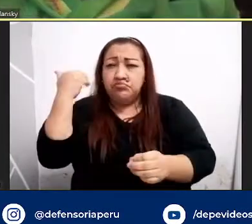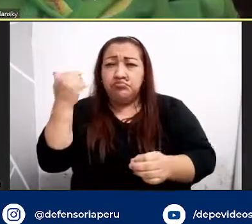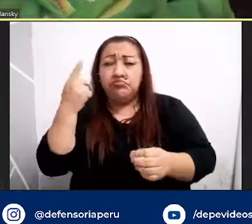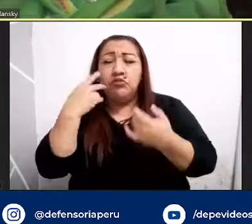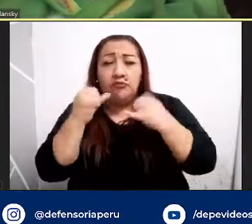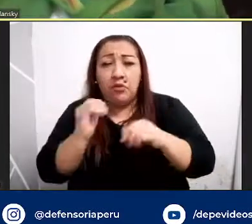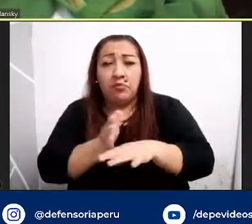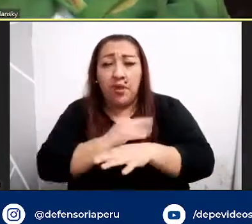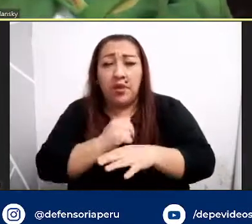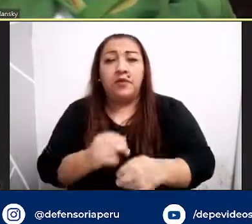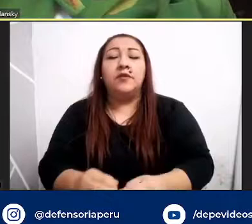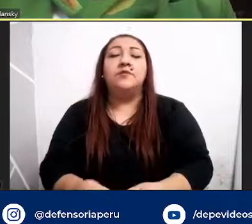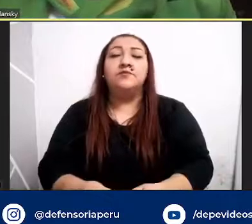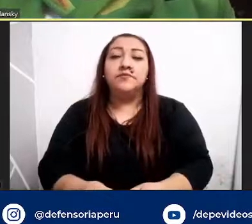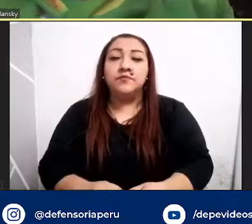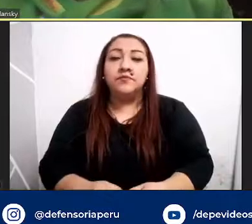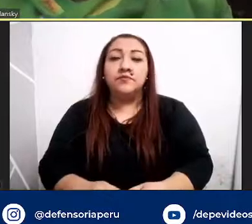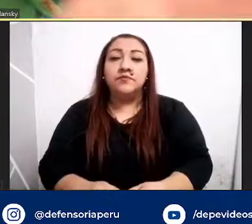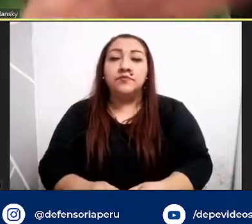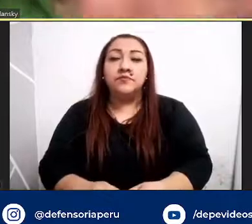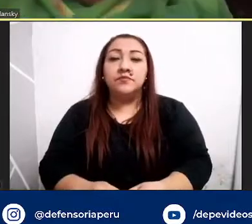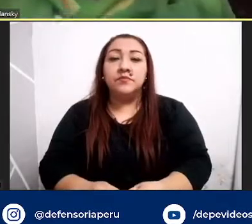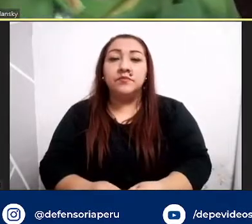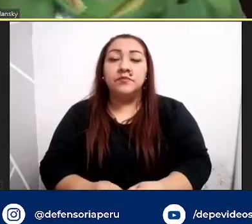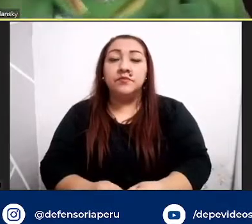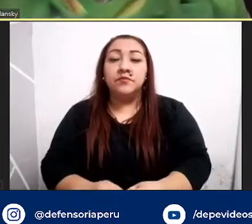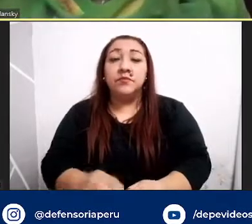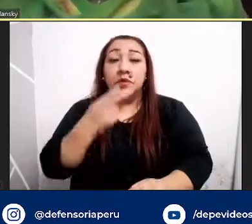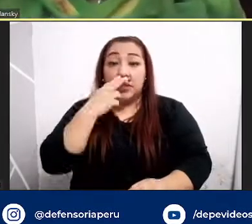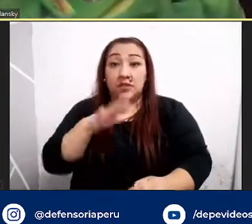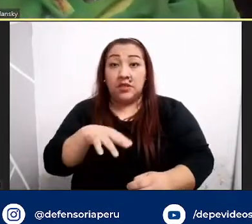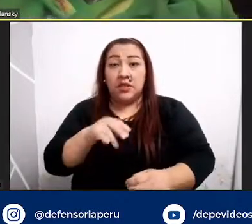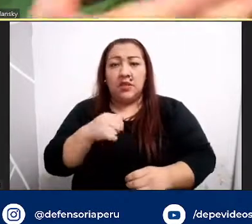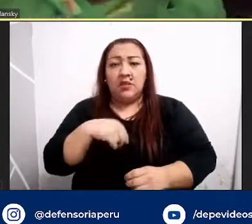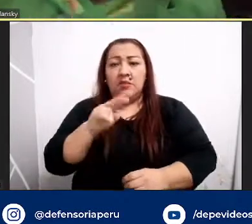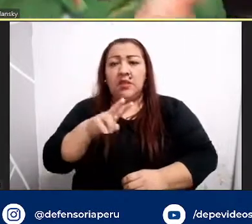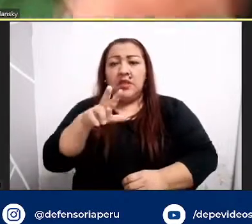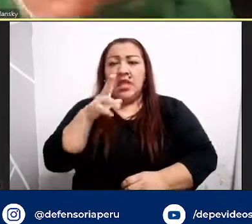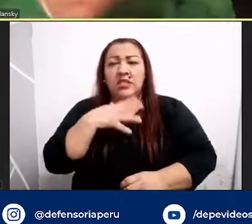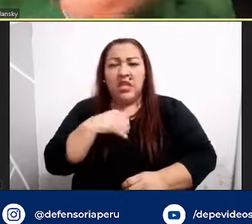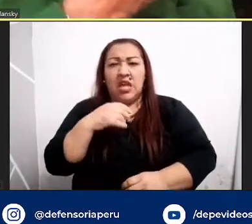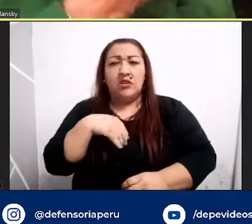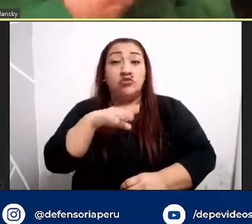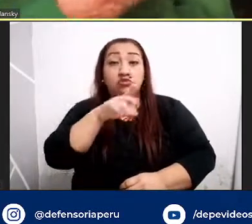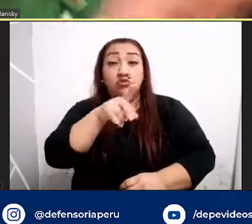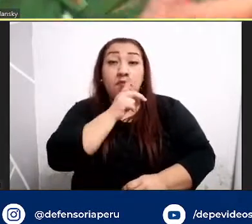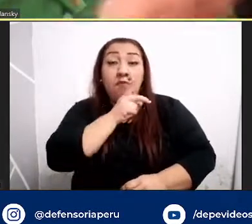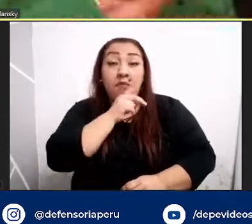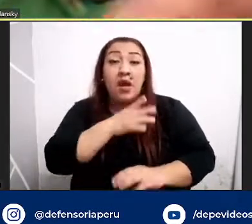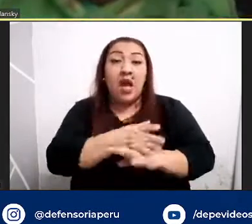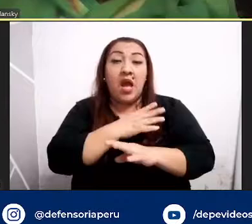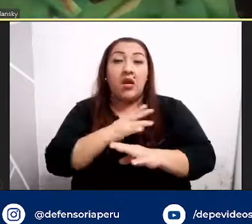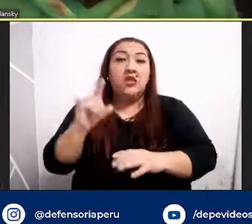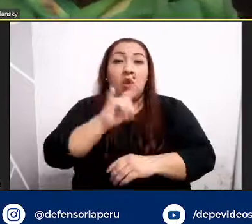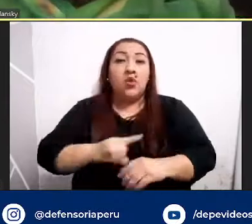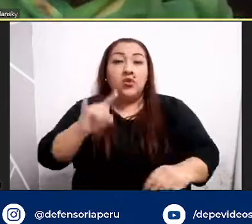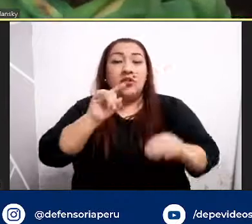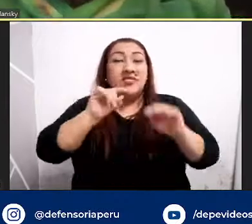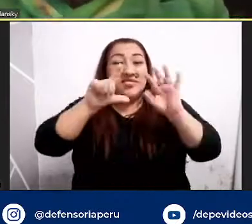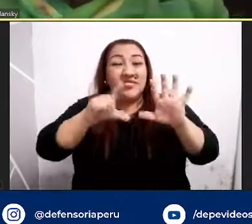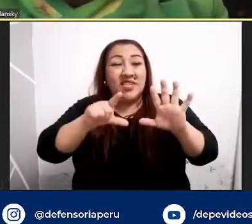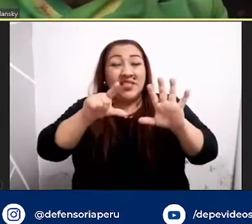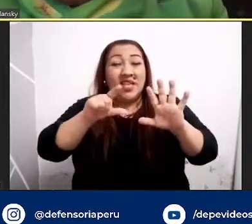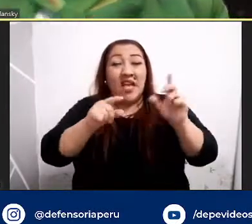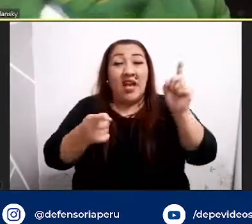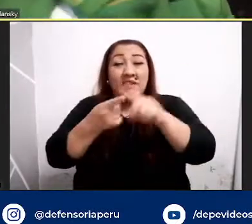un peritaje de una criatura, una chica que ahora tiene 23 años y cuyo padre la usó desde los 7 hasta los